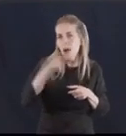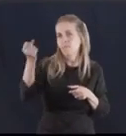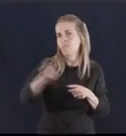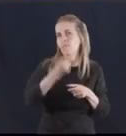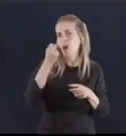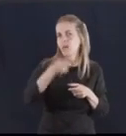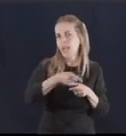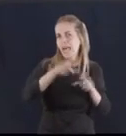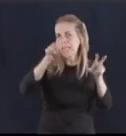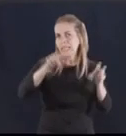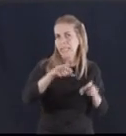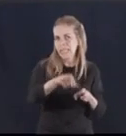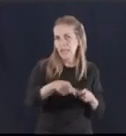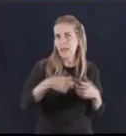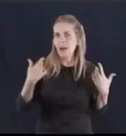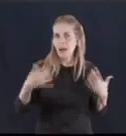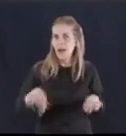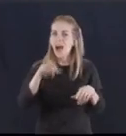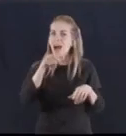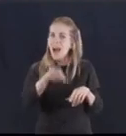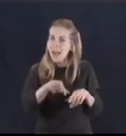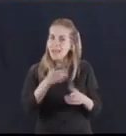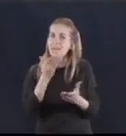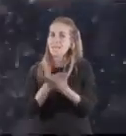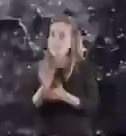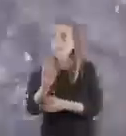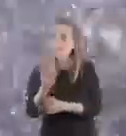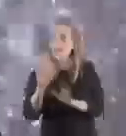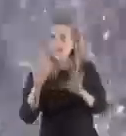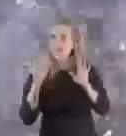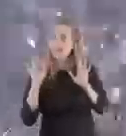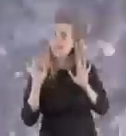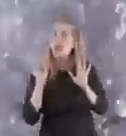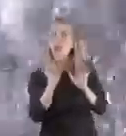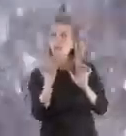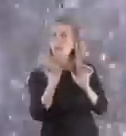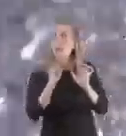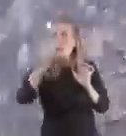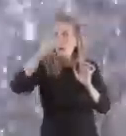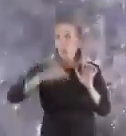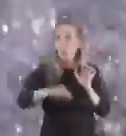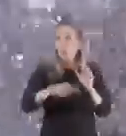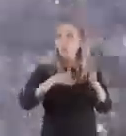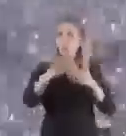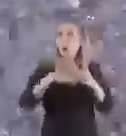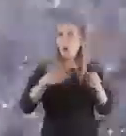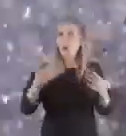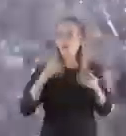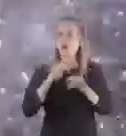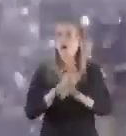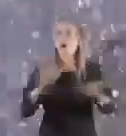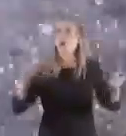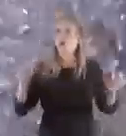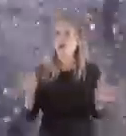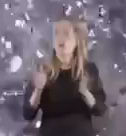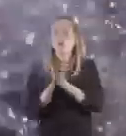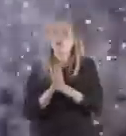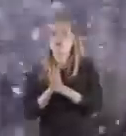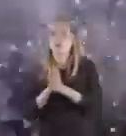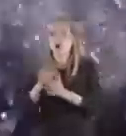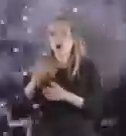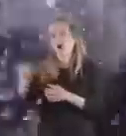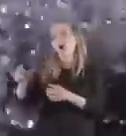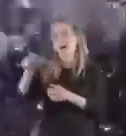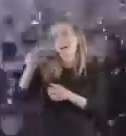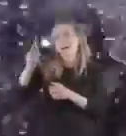obra y yo aquí quiero pedir una licencia es la última hora que voy a poder anunciar con mi querido Enrique Cristo